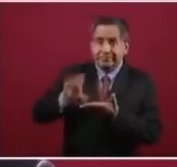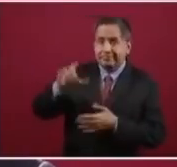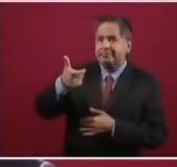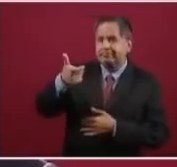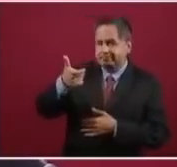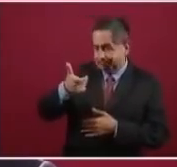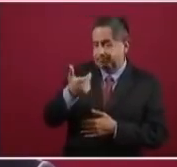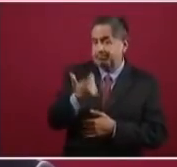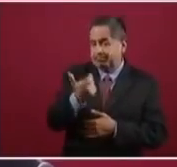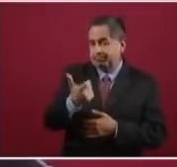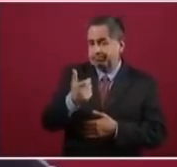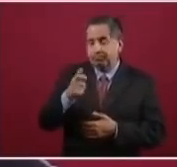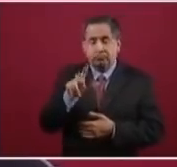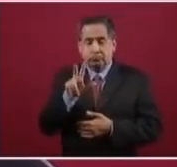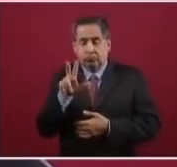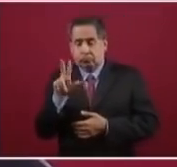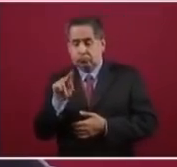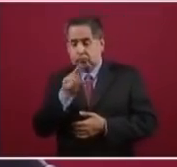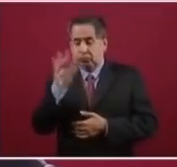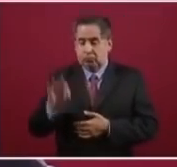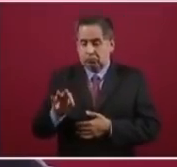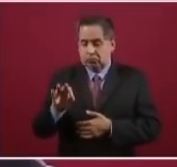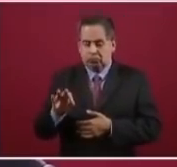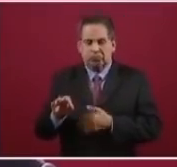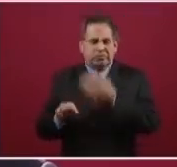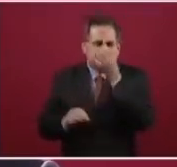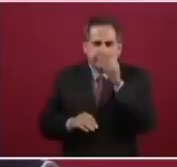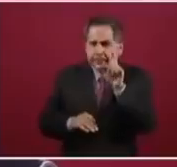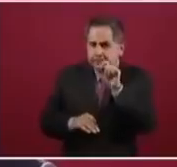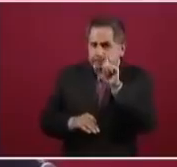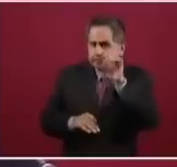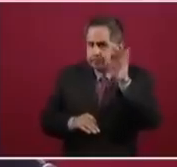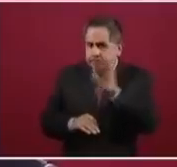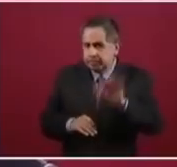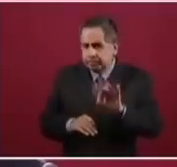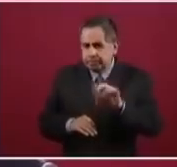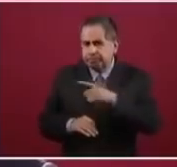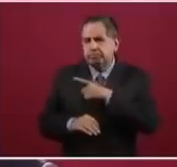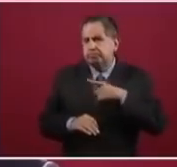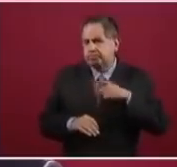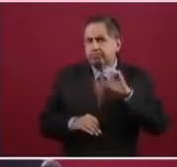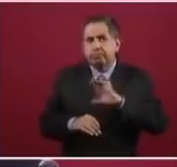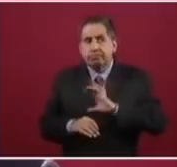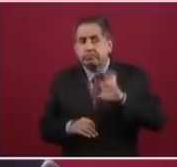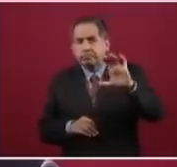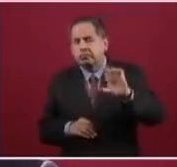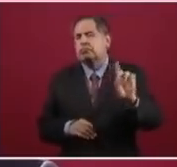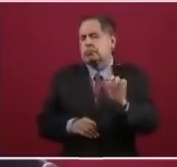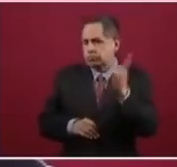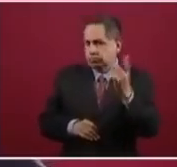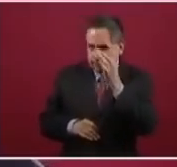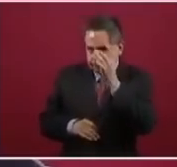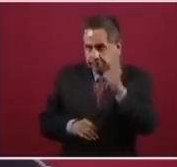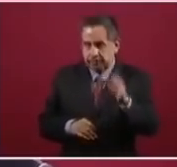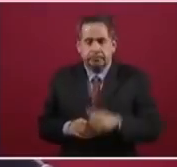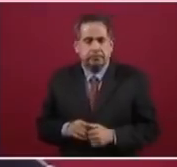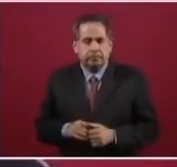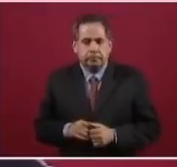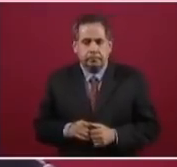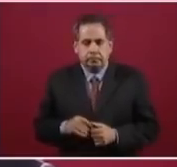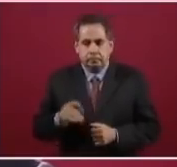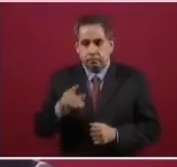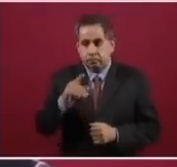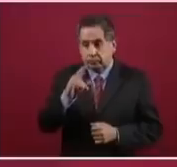poquito menos del 80 por ciento y solamente el 20 por ciento de nuestra deuda está en dólares tercero la deuda no